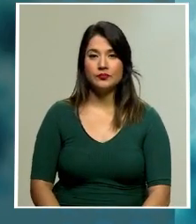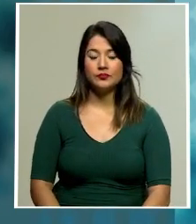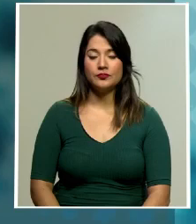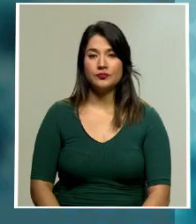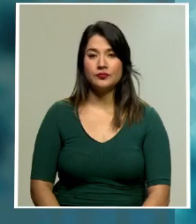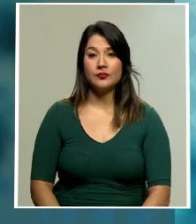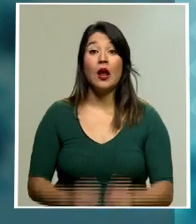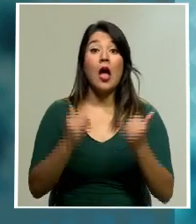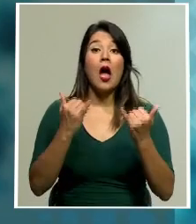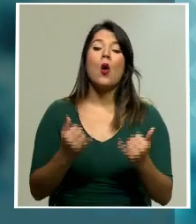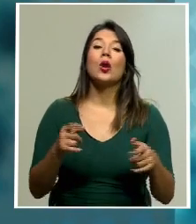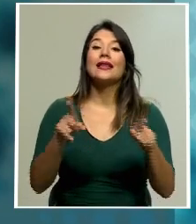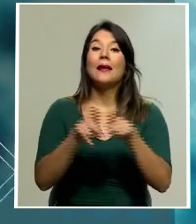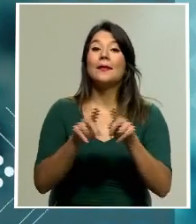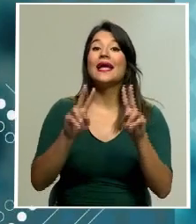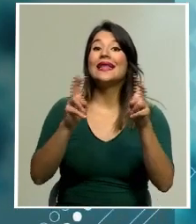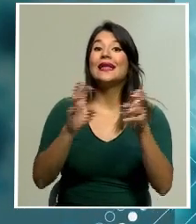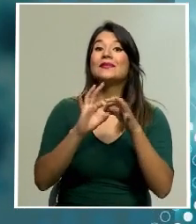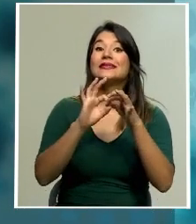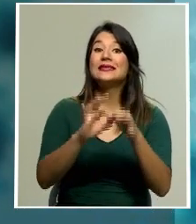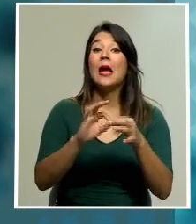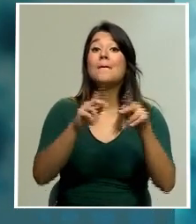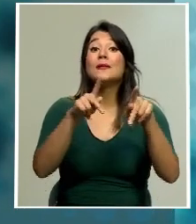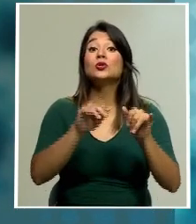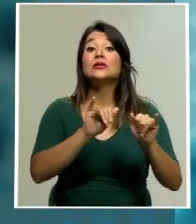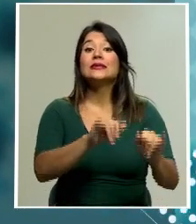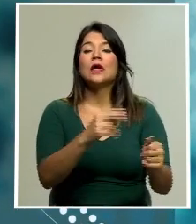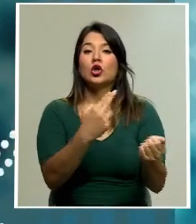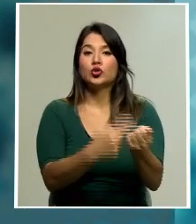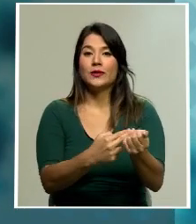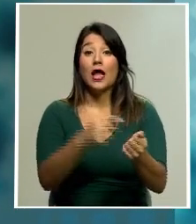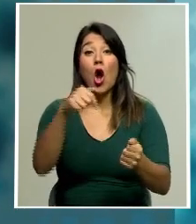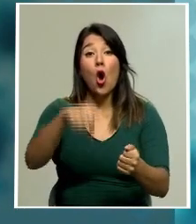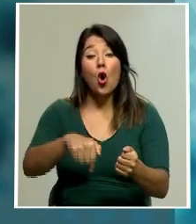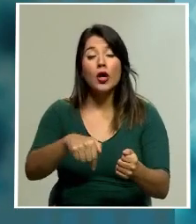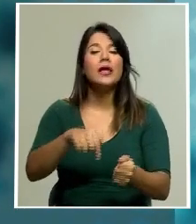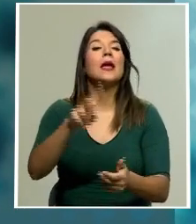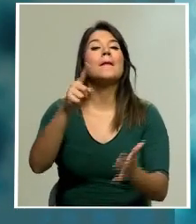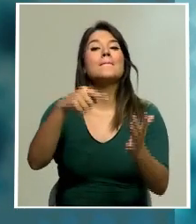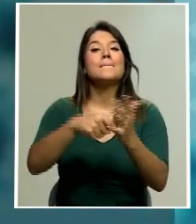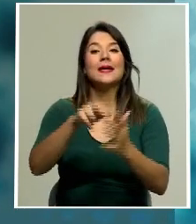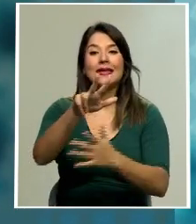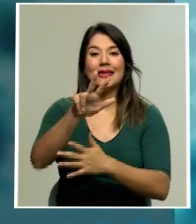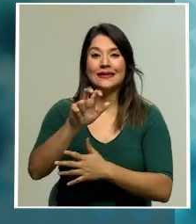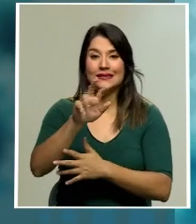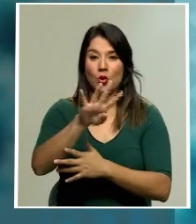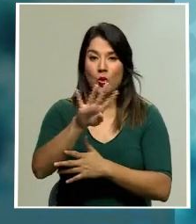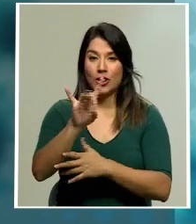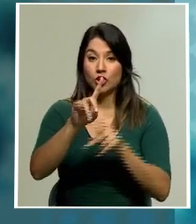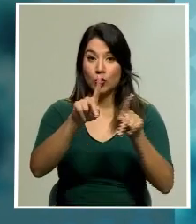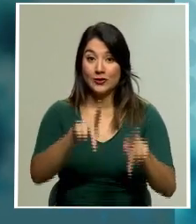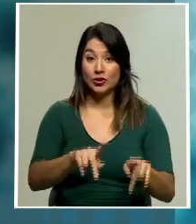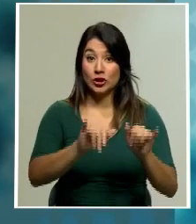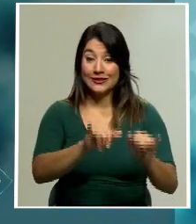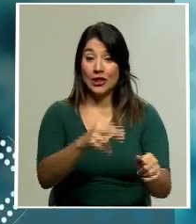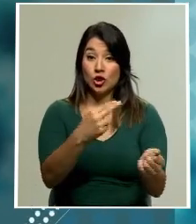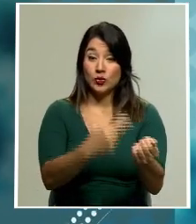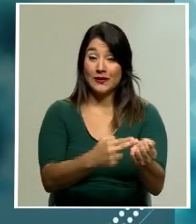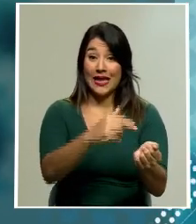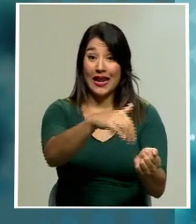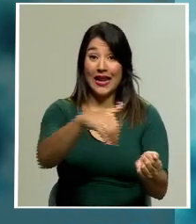Pasamos también al tema de hospitalización. Al día de hoy hay 1.348 personas hospitalizadas por el